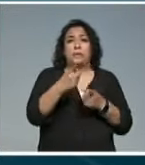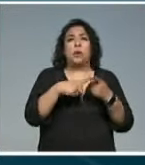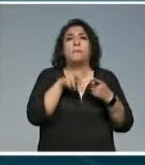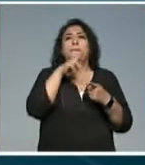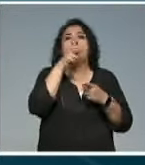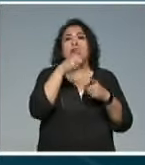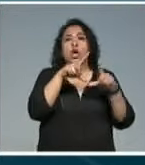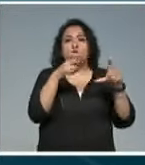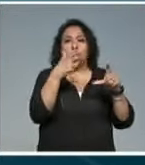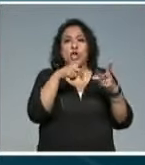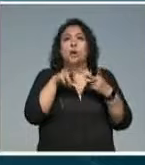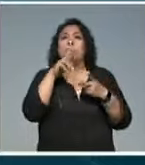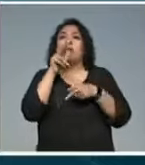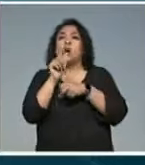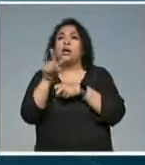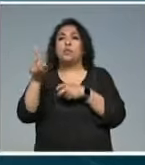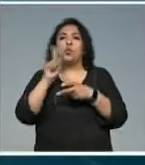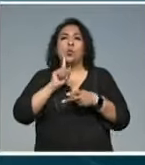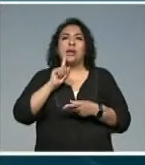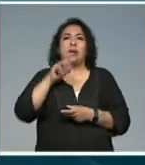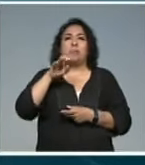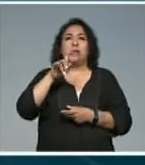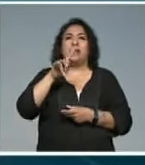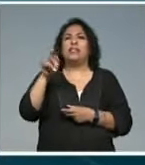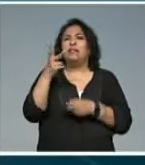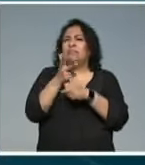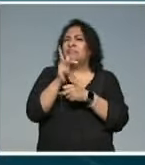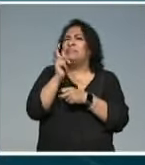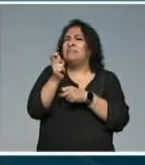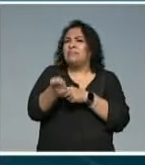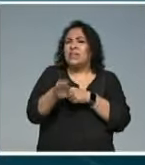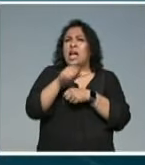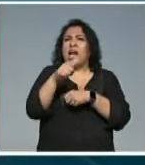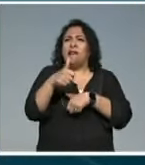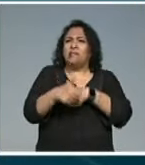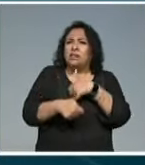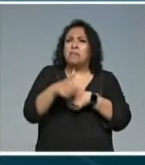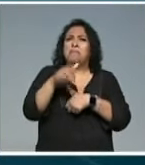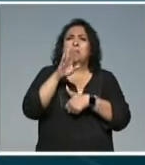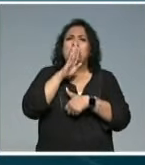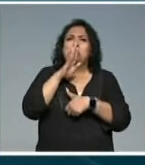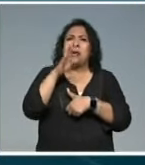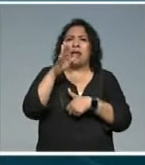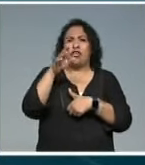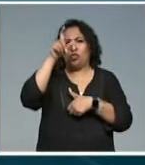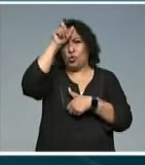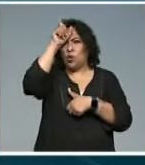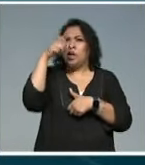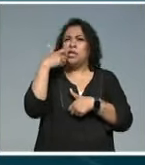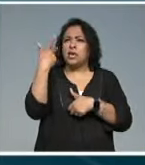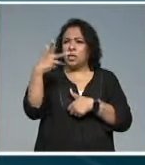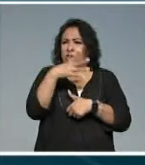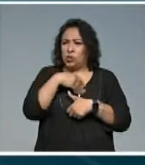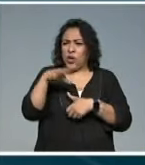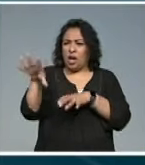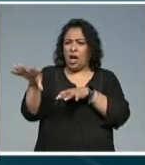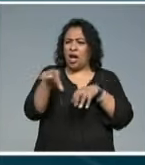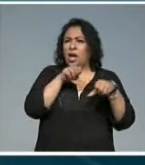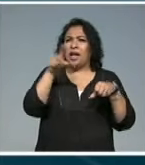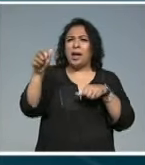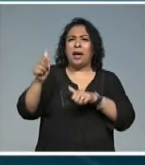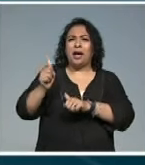mejor actriz, que recayó en Meltem Kaplan. El filme está inspirado en la lucha de una madre turca que busca sacar a su hijo de la base militar